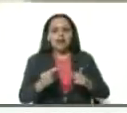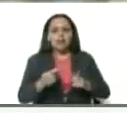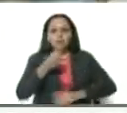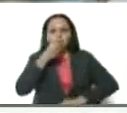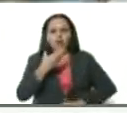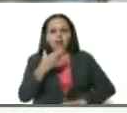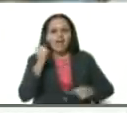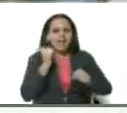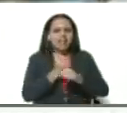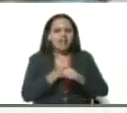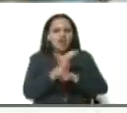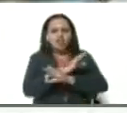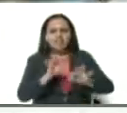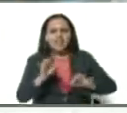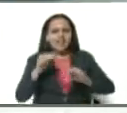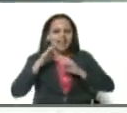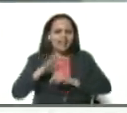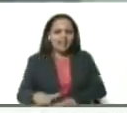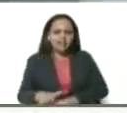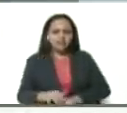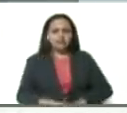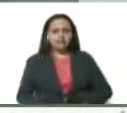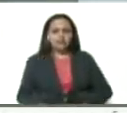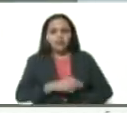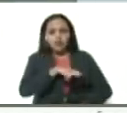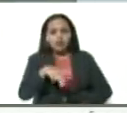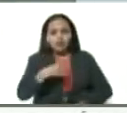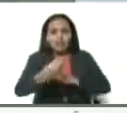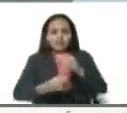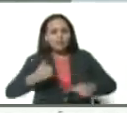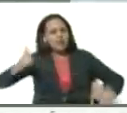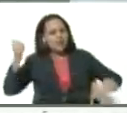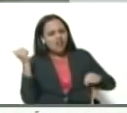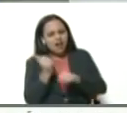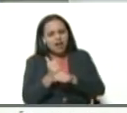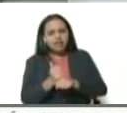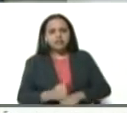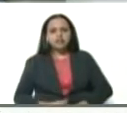Al trabajo nada le gana, y nosotros lo que hacemos es trabajar,